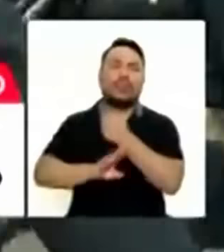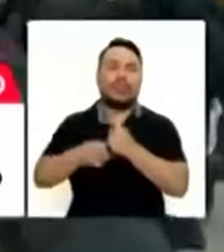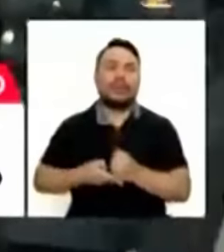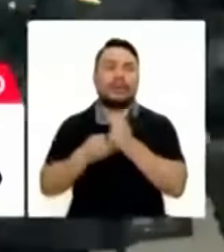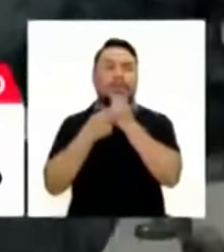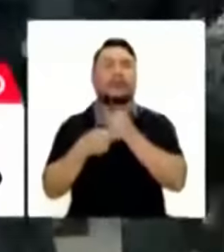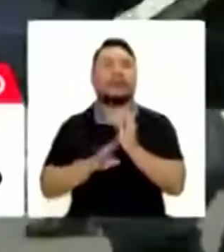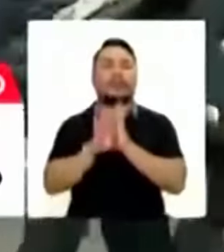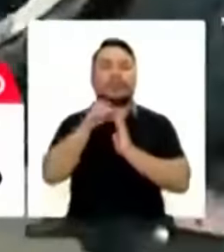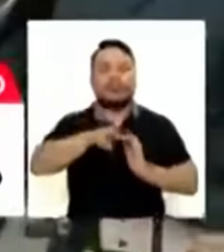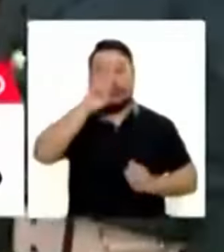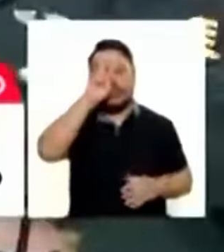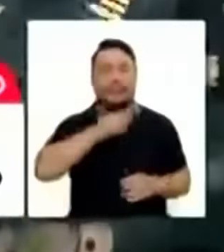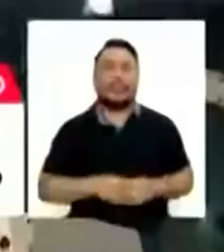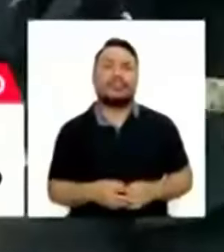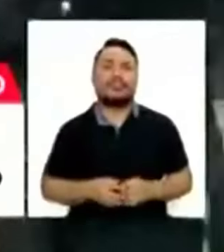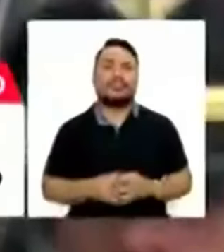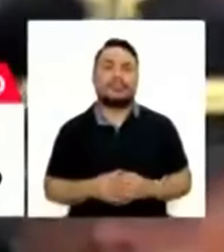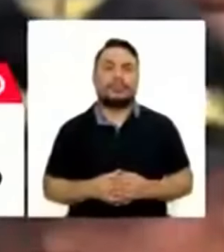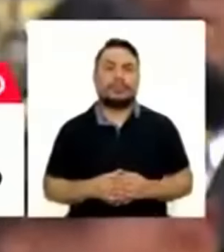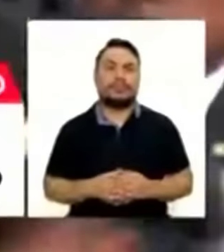de nuestro país.